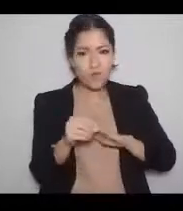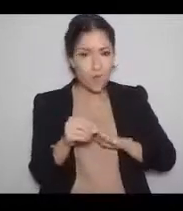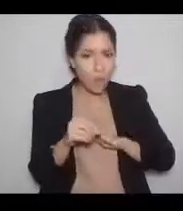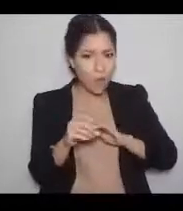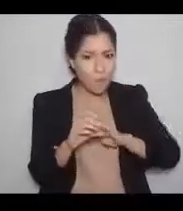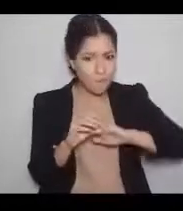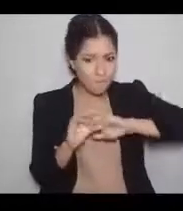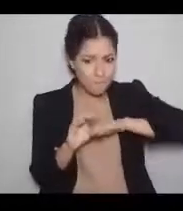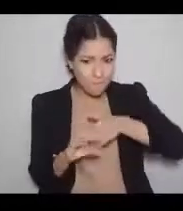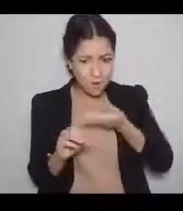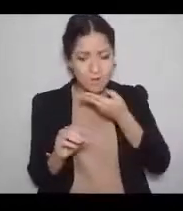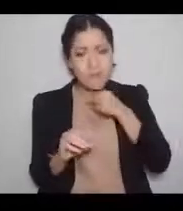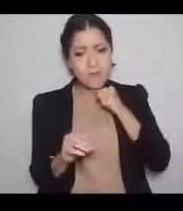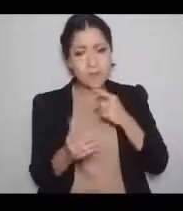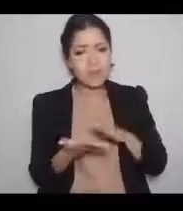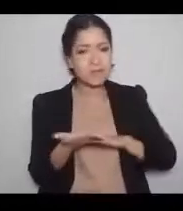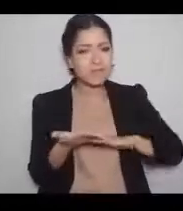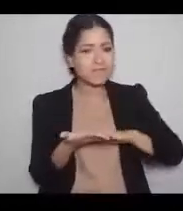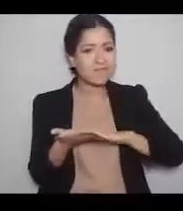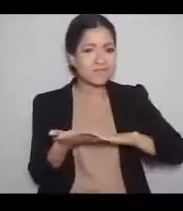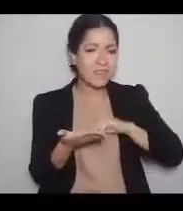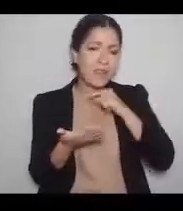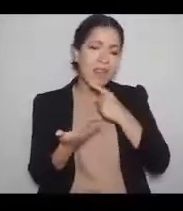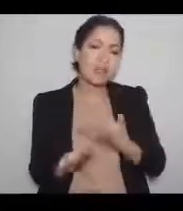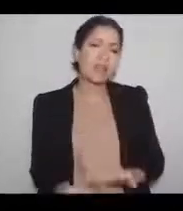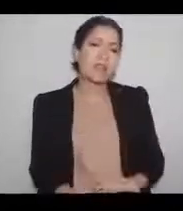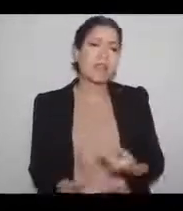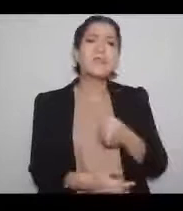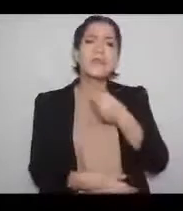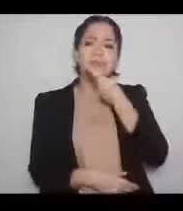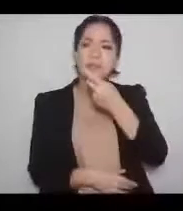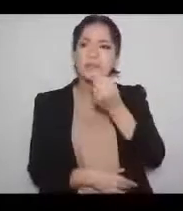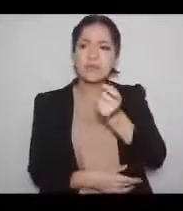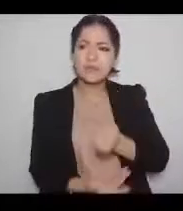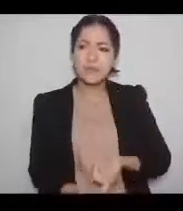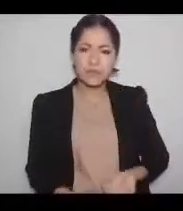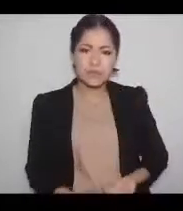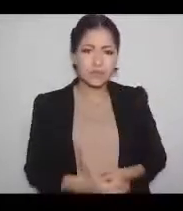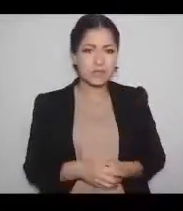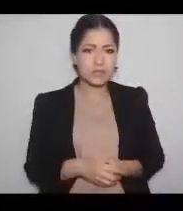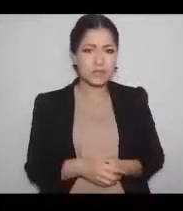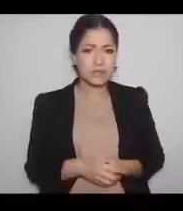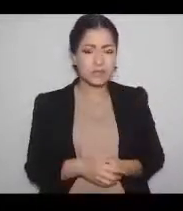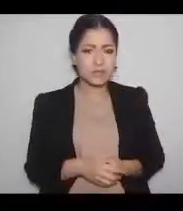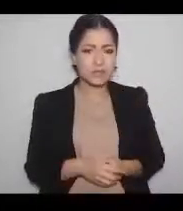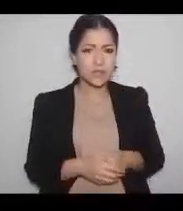Háblame de ti. Actúa antes de que nos matemos, por favor. ¿Quieres que me arrodille? ¡Ya bájale!